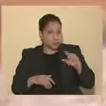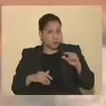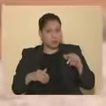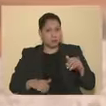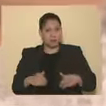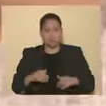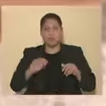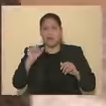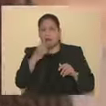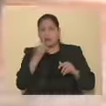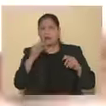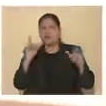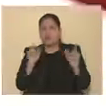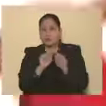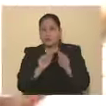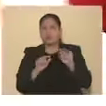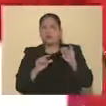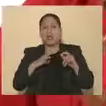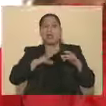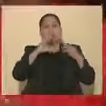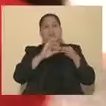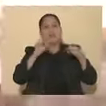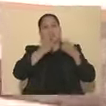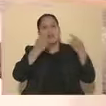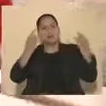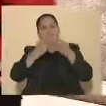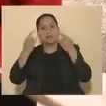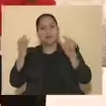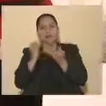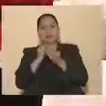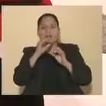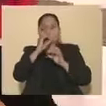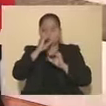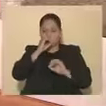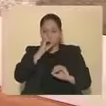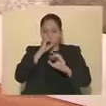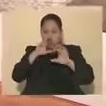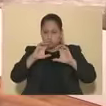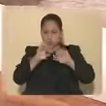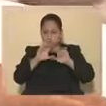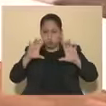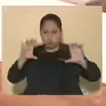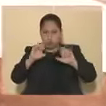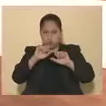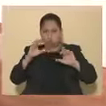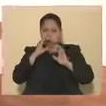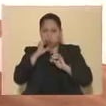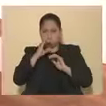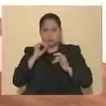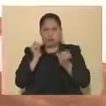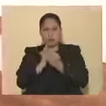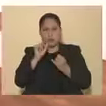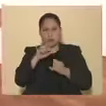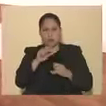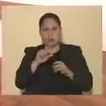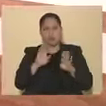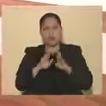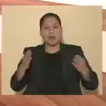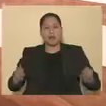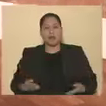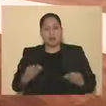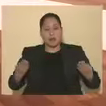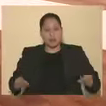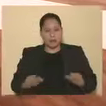puesta en escena corta, pequeña? Vamos a tener cuentacuentos, banda de gaitas en vivo. Como les comentaba, un show de danzas medievales, de